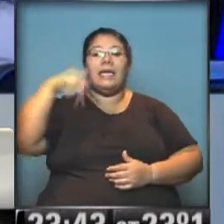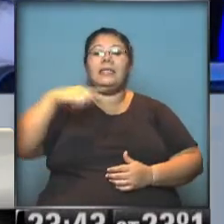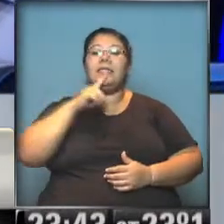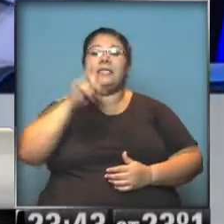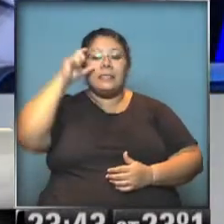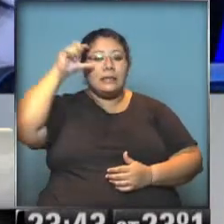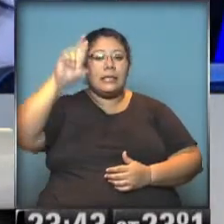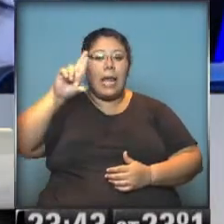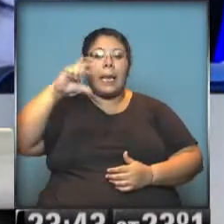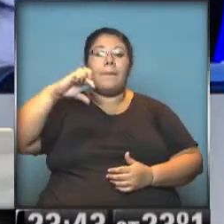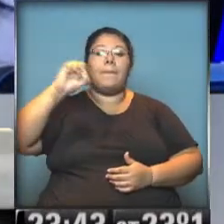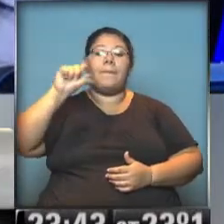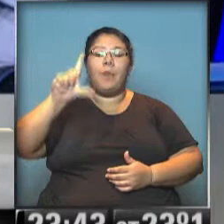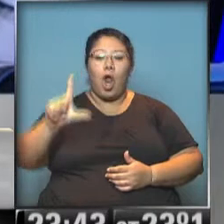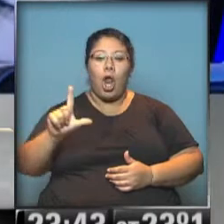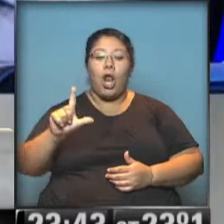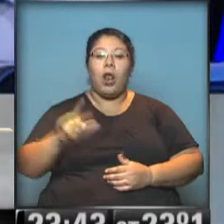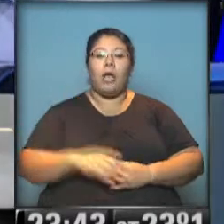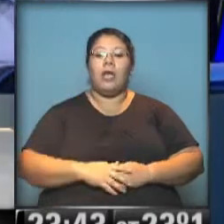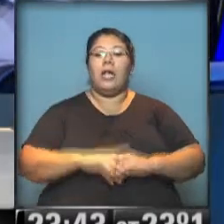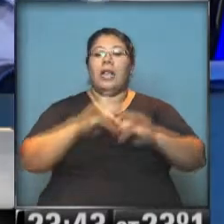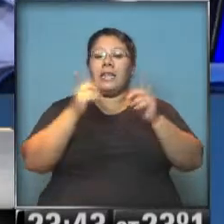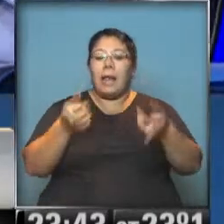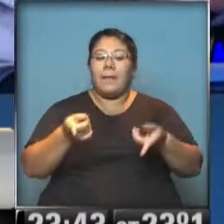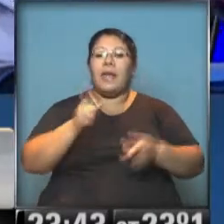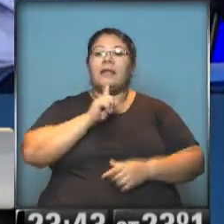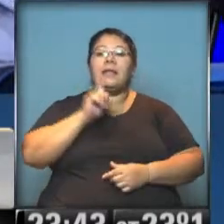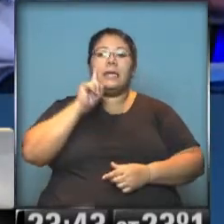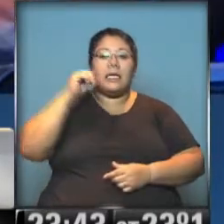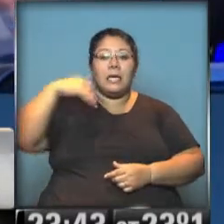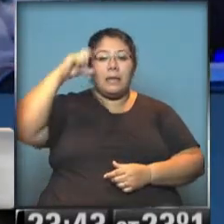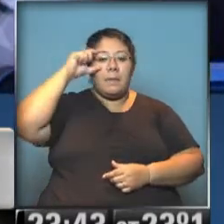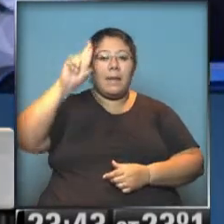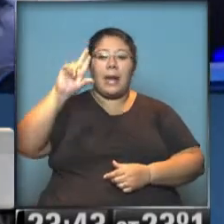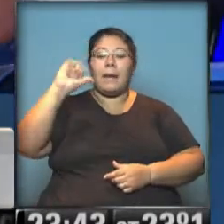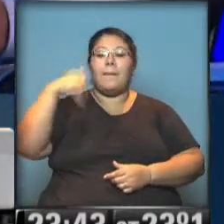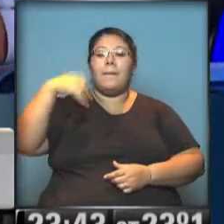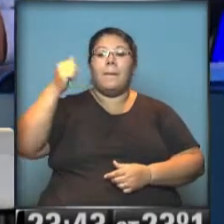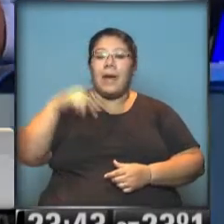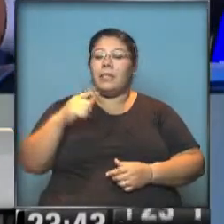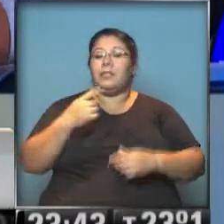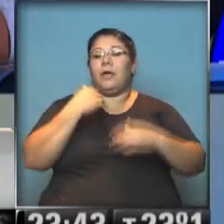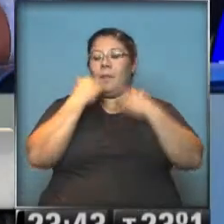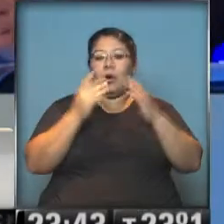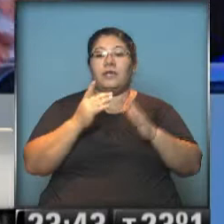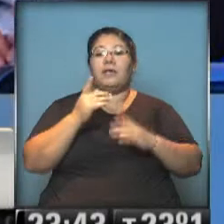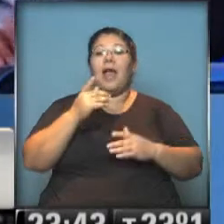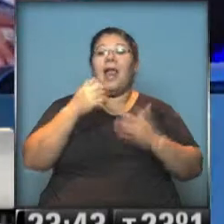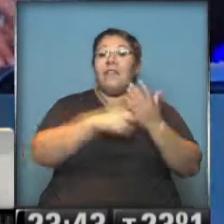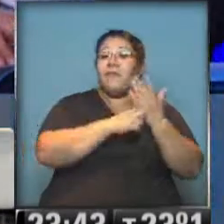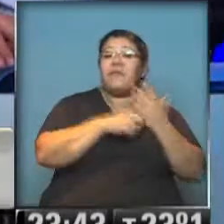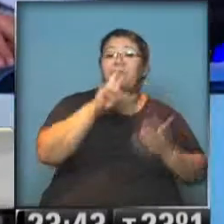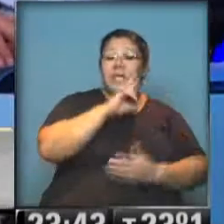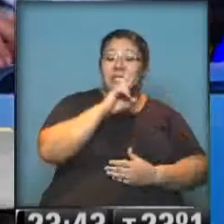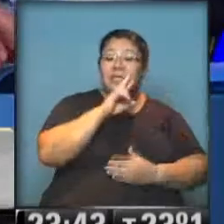Timerman, incluso hay correspondencia privada entre la Cancillería y Interpol. Bueno, él quiere que se lo indague de todas formas